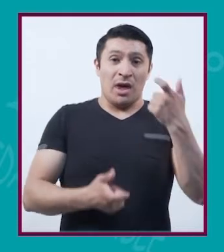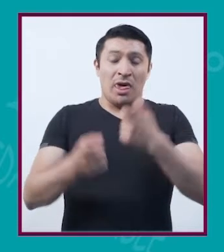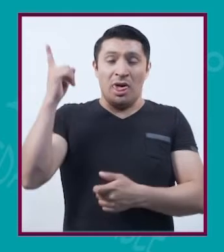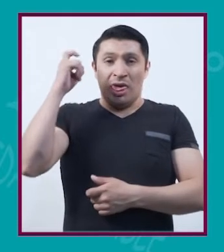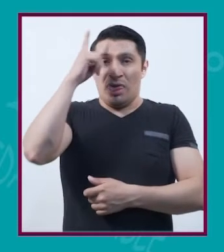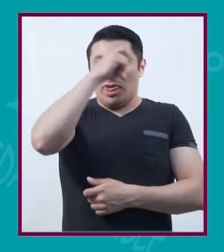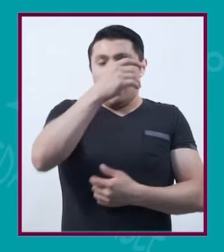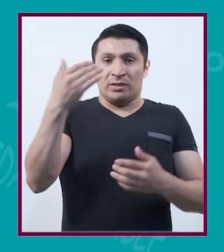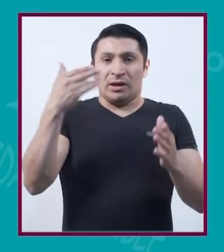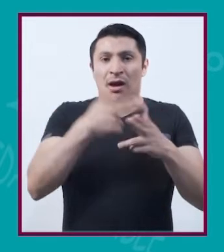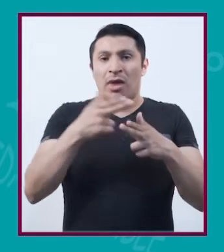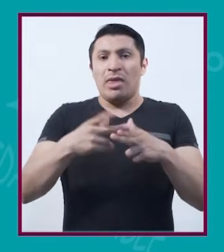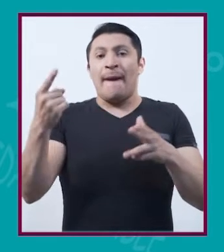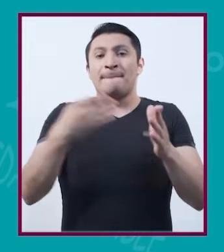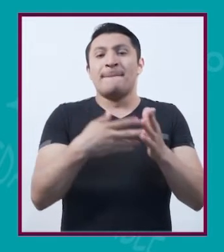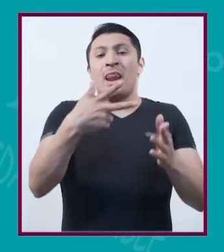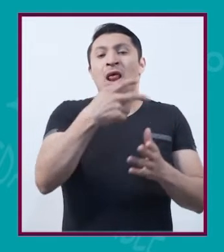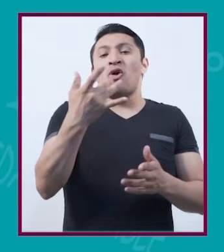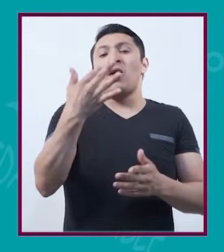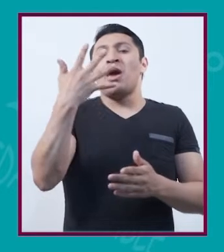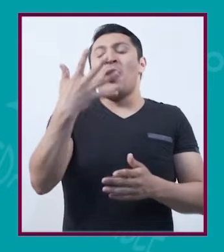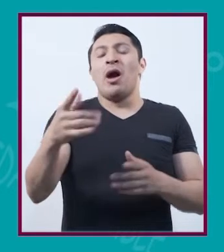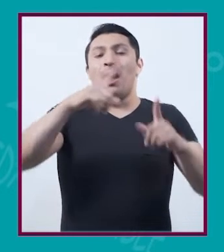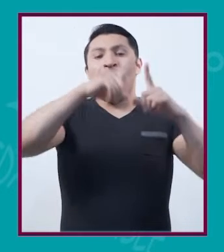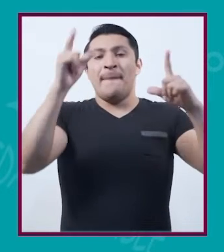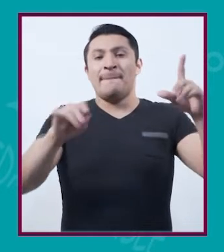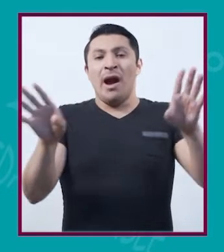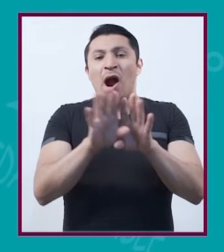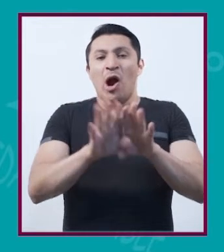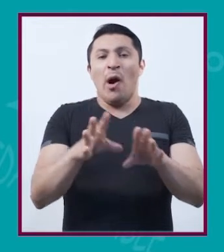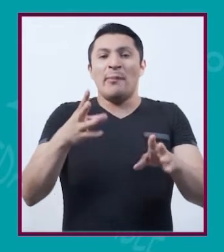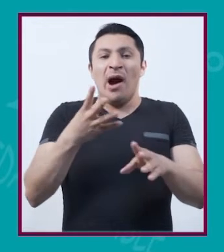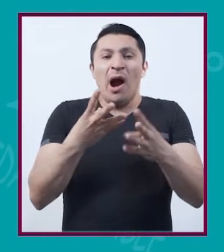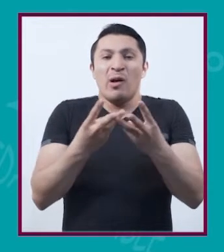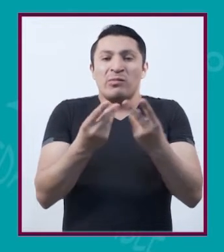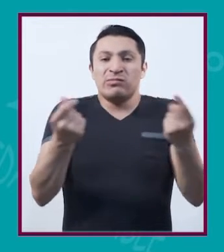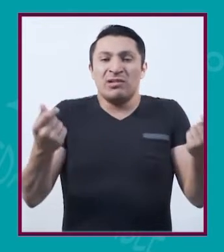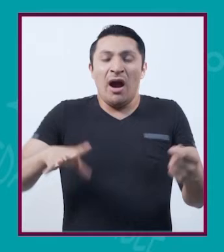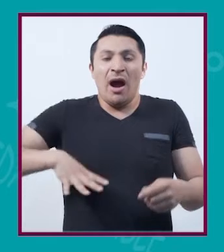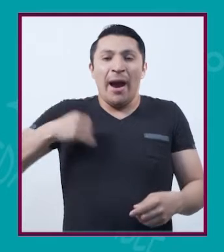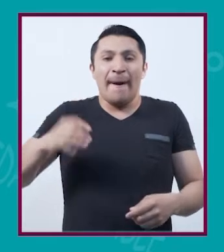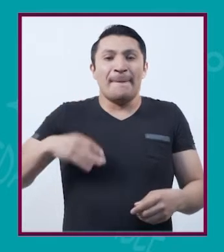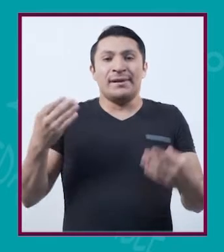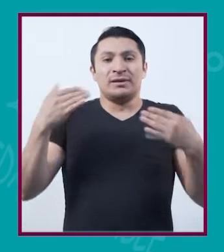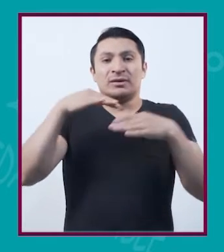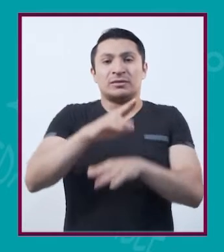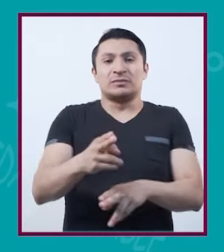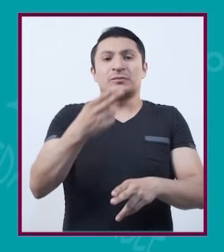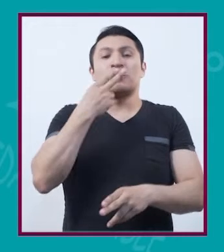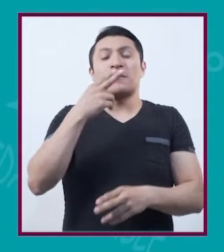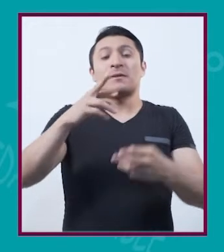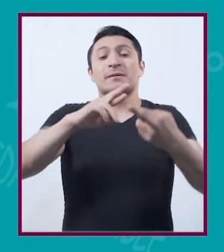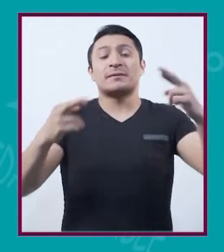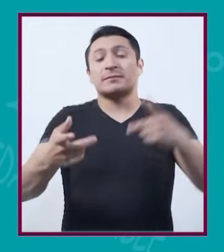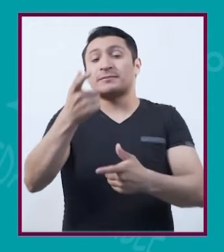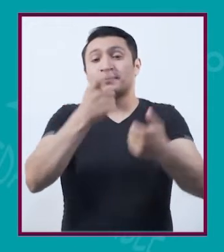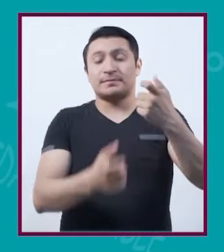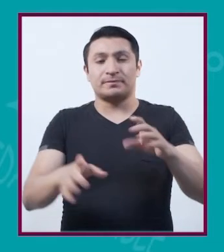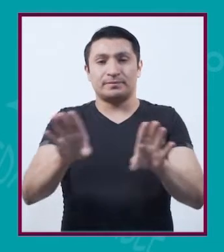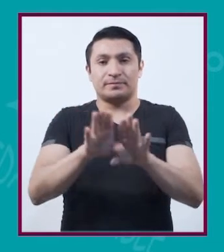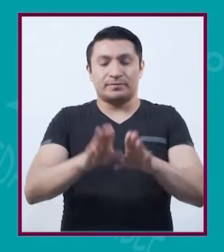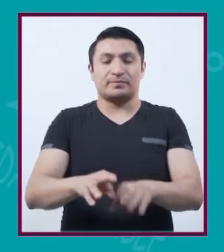La difícil situación económica que cundió hasta 1855 en la República trató de resolverse mediante